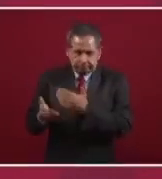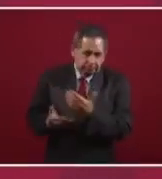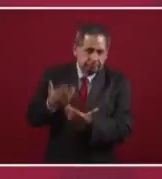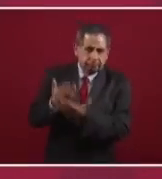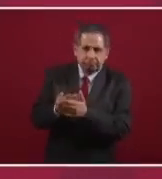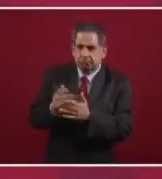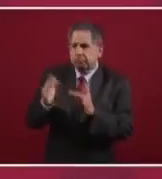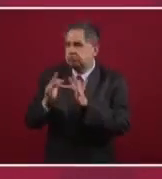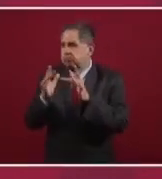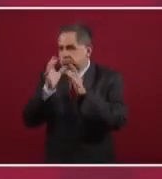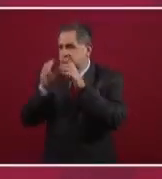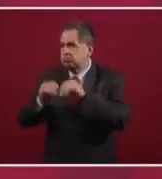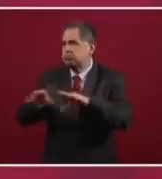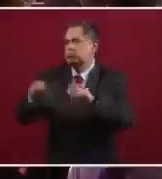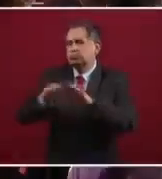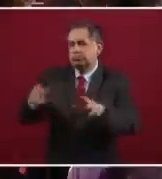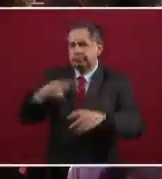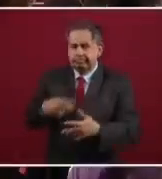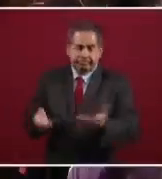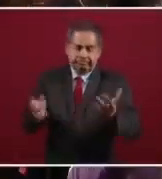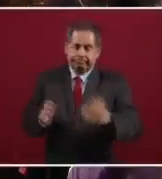proporcionar comunicación a la gente,